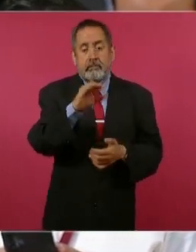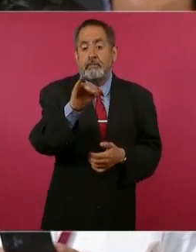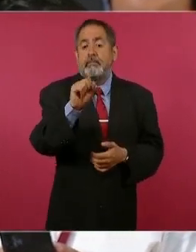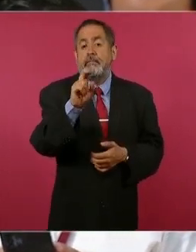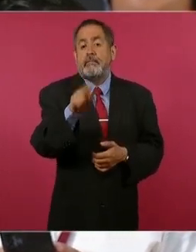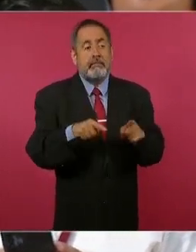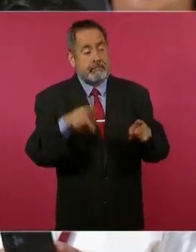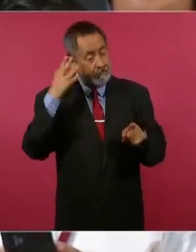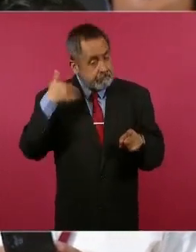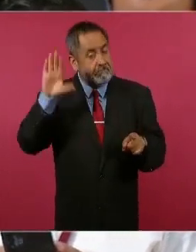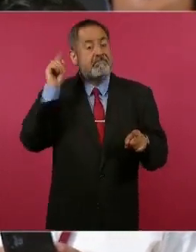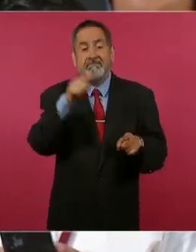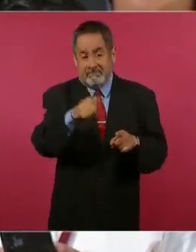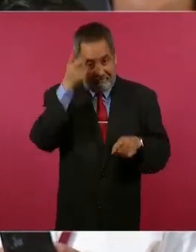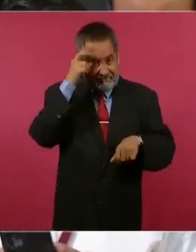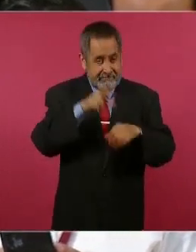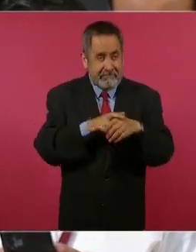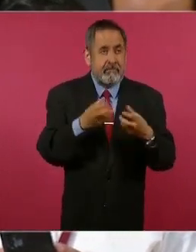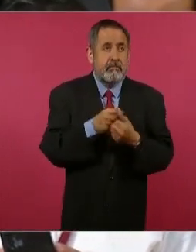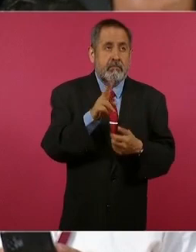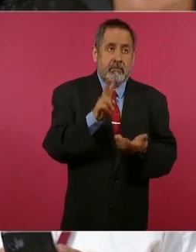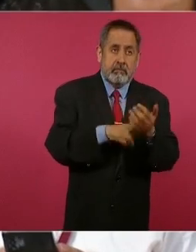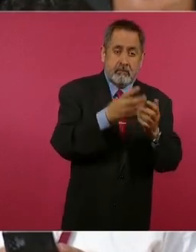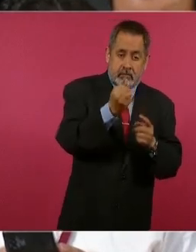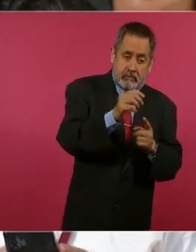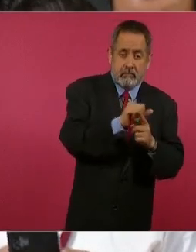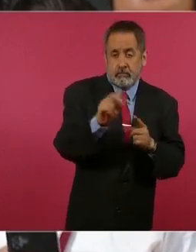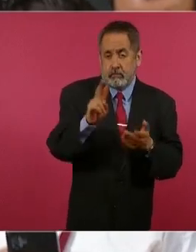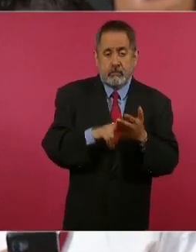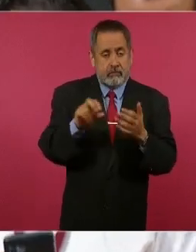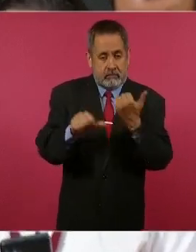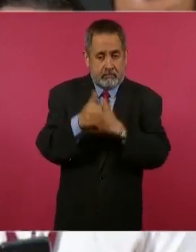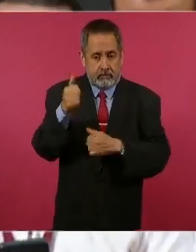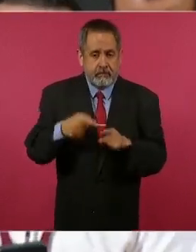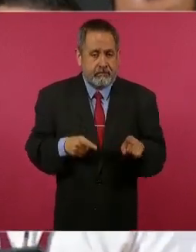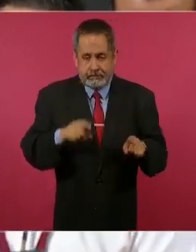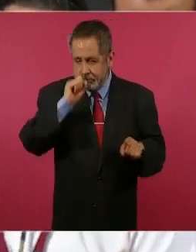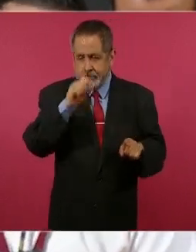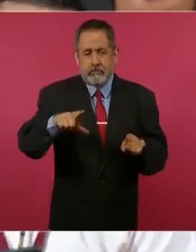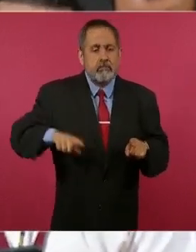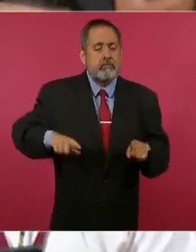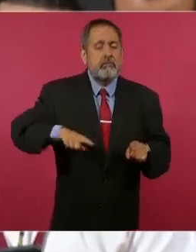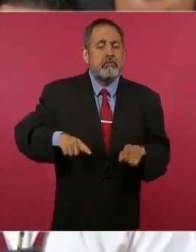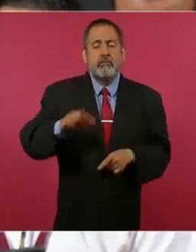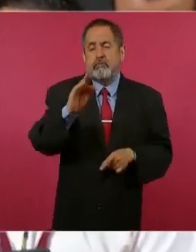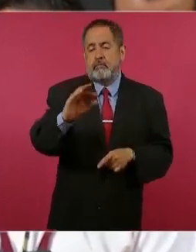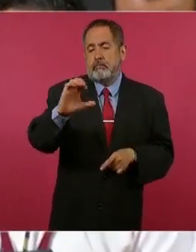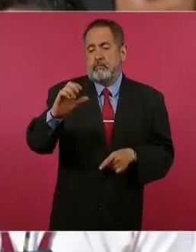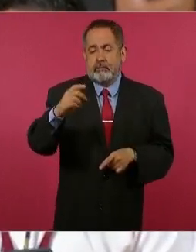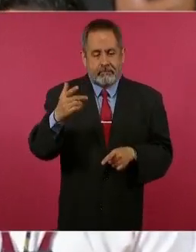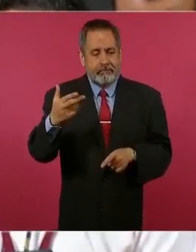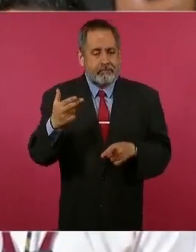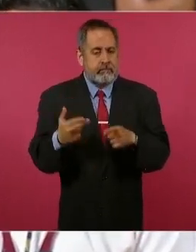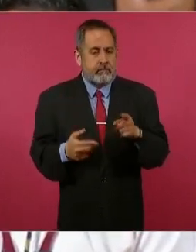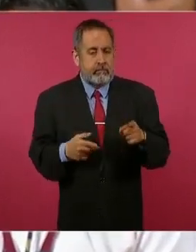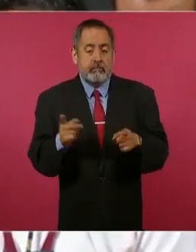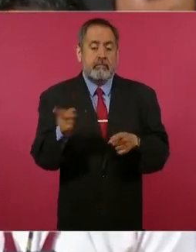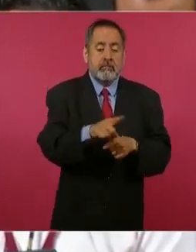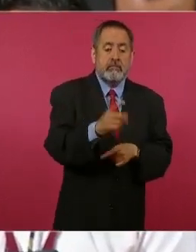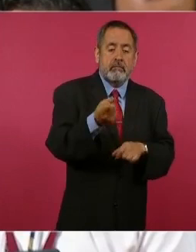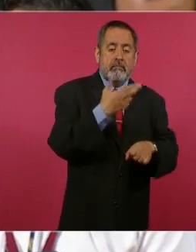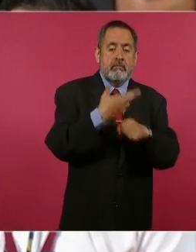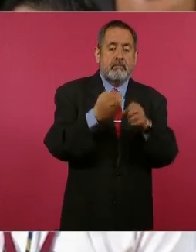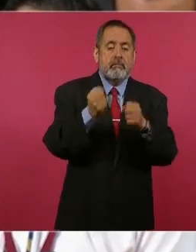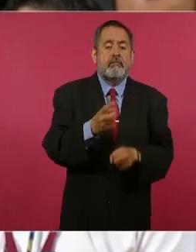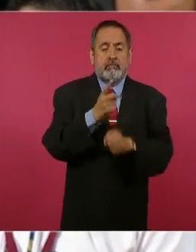este centro de espionaje entre 2009 y 2011 cuando al frente del gobierno estaba Felipe Calderón y en la Secretaría de Seguridad